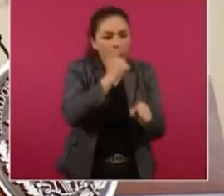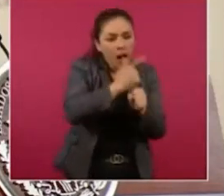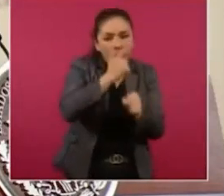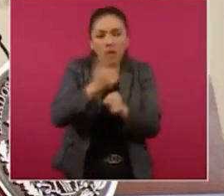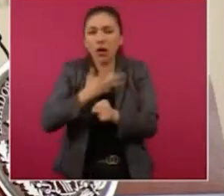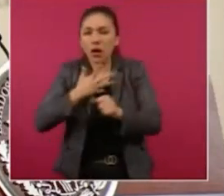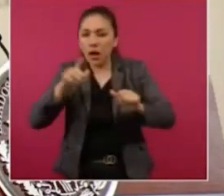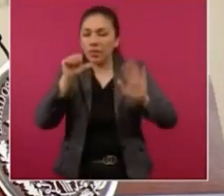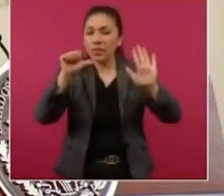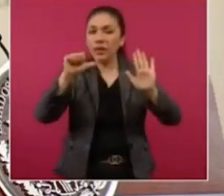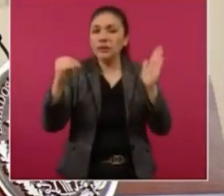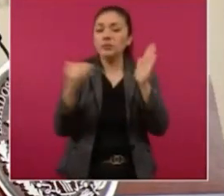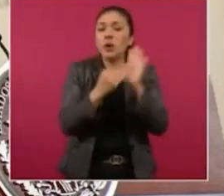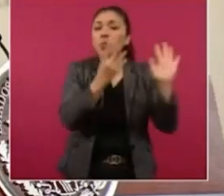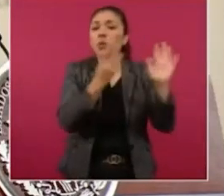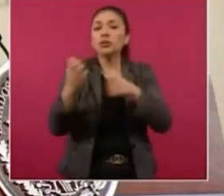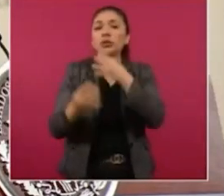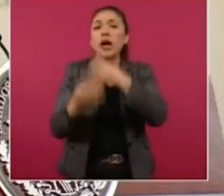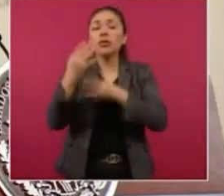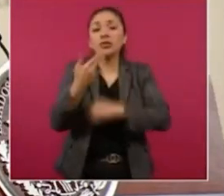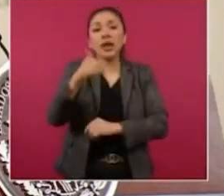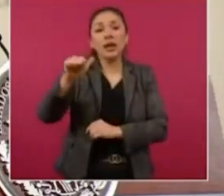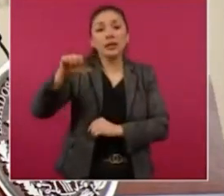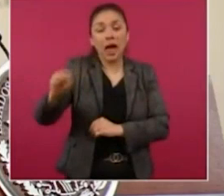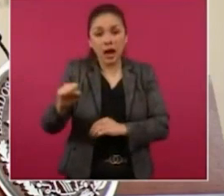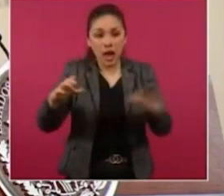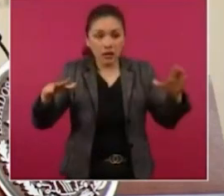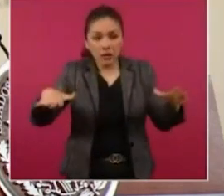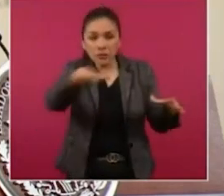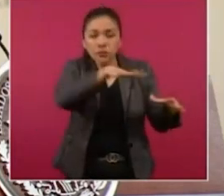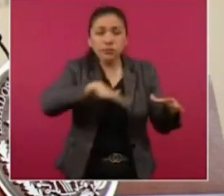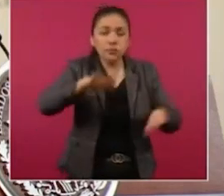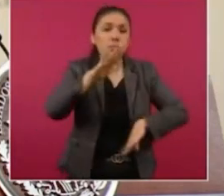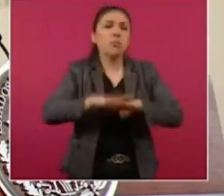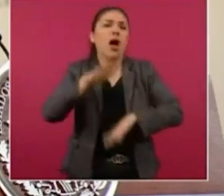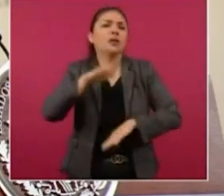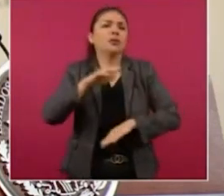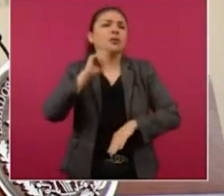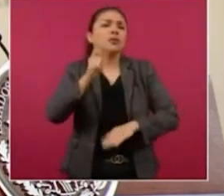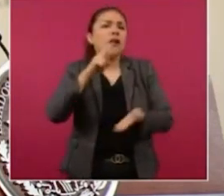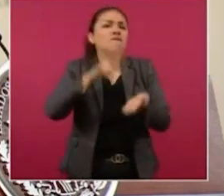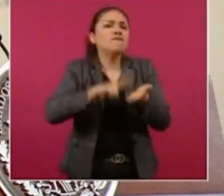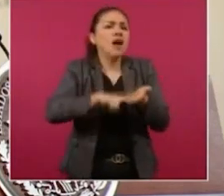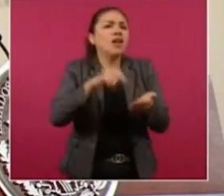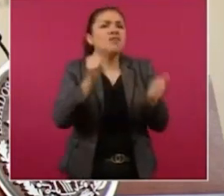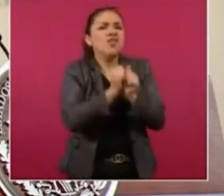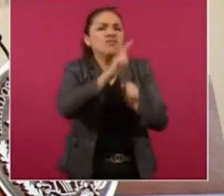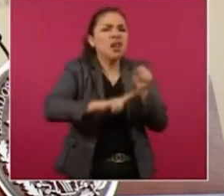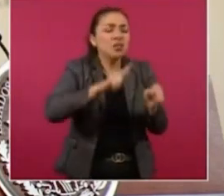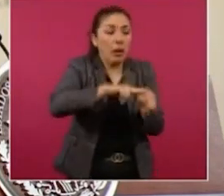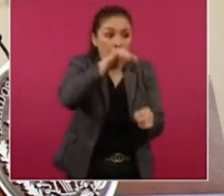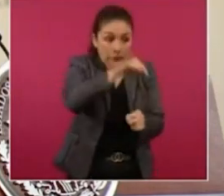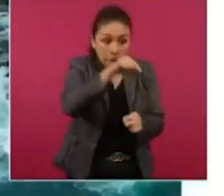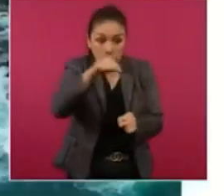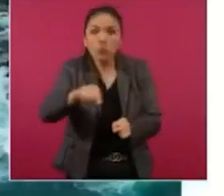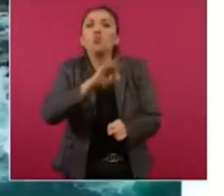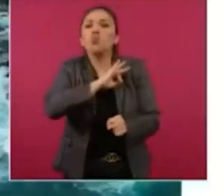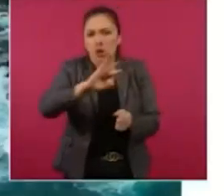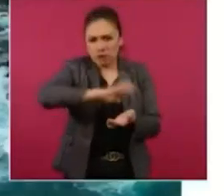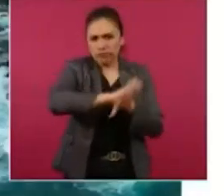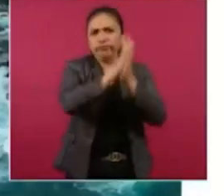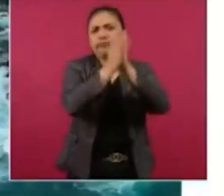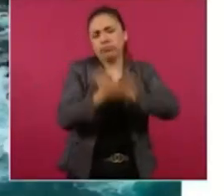informó su titular, Javier May. El funcionario dijo que se van a proteger estos terrenos que están en 6 estados de la República: Baja California